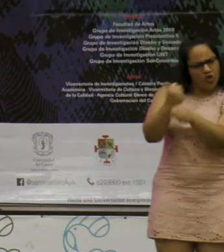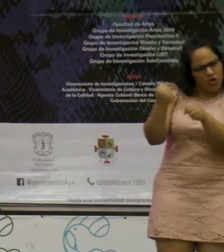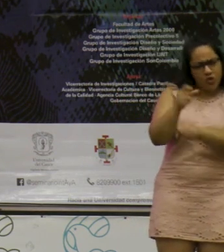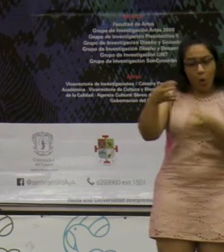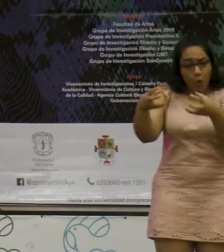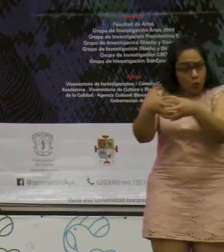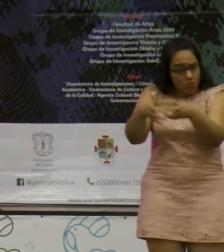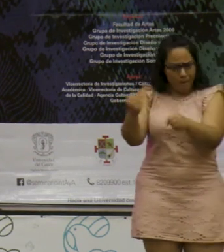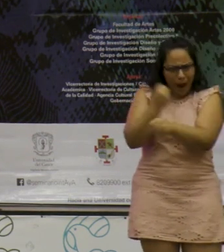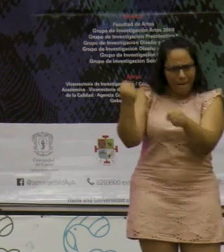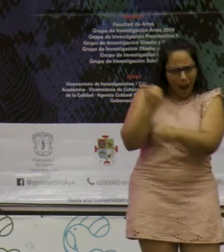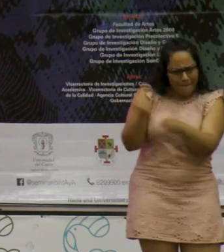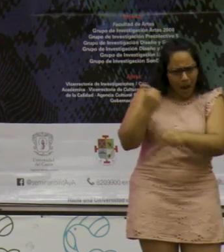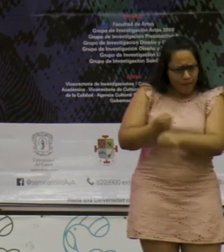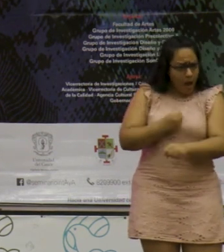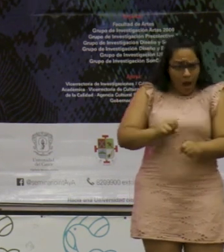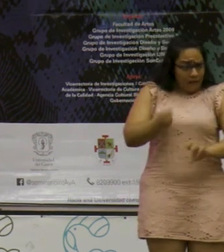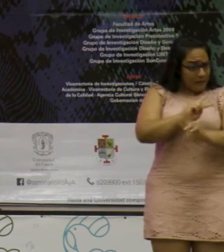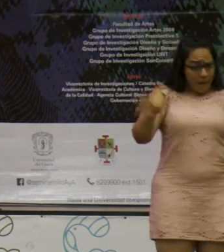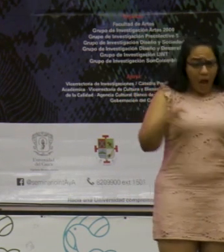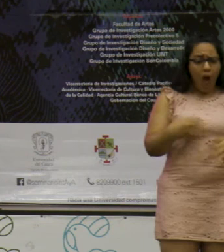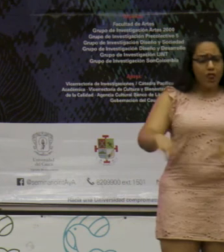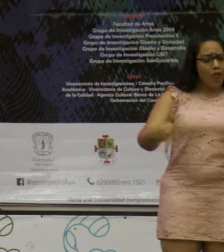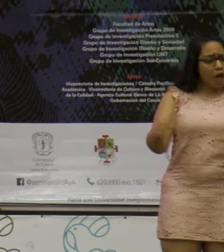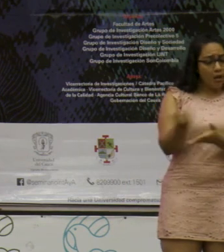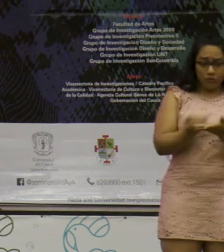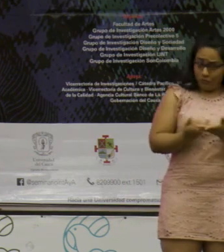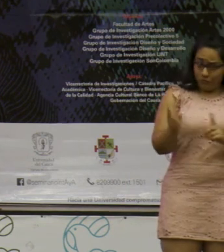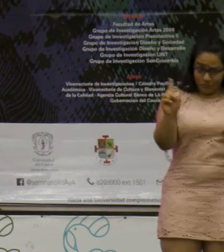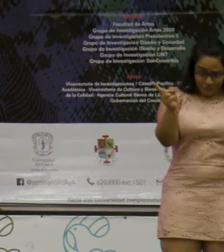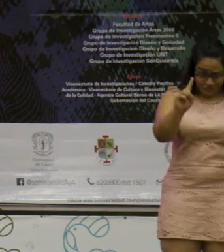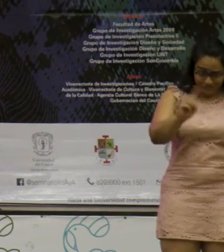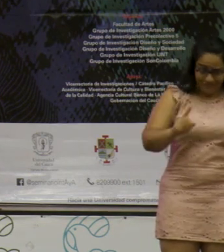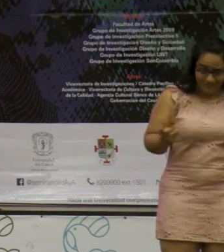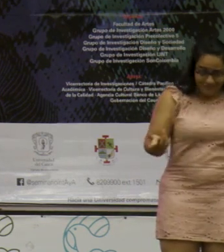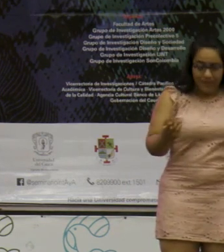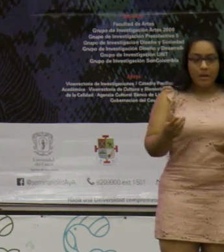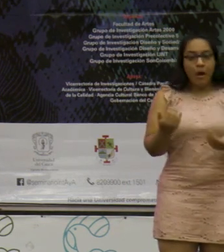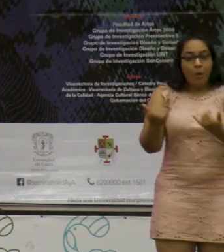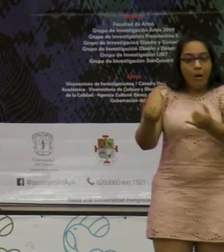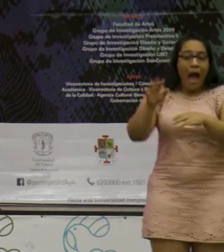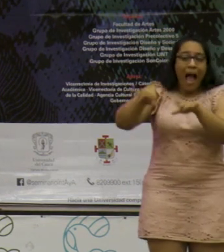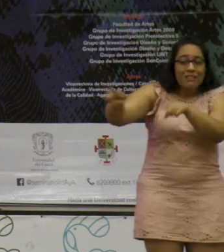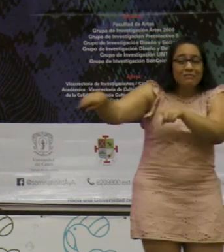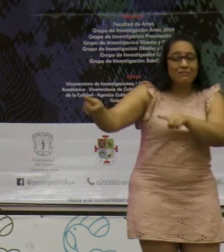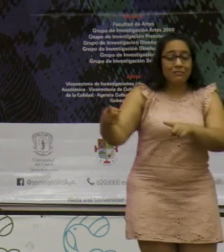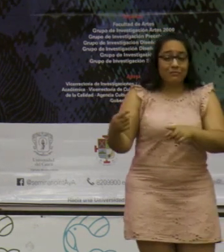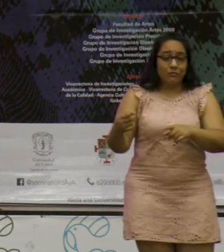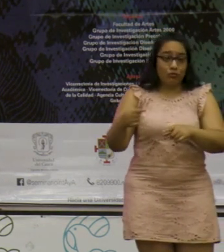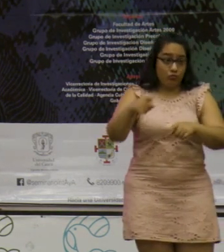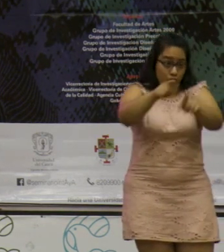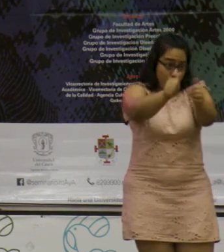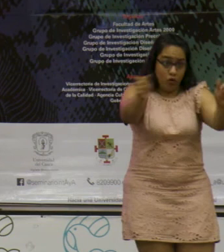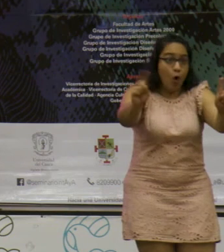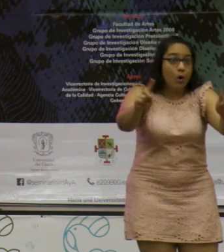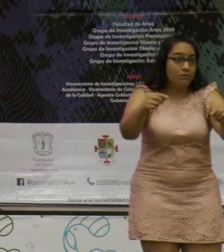esto, muy, muy duro, o sea, no es un tema de chiquitos, ¿vale? Qué jartera tener que insistir todavía en el 21. No estoy diciendo que ustedes lo